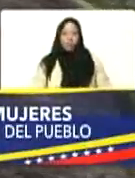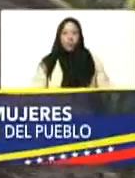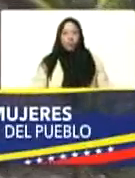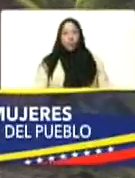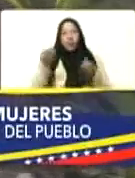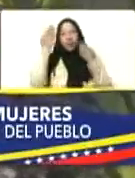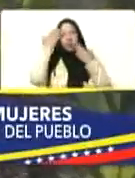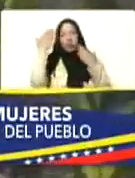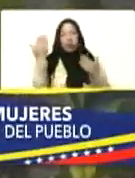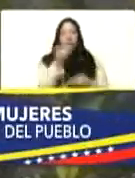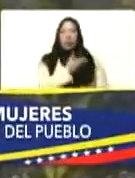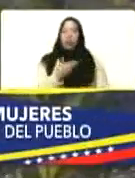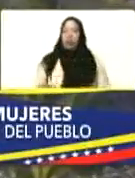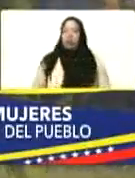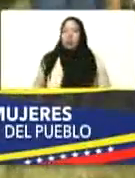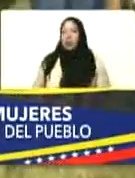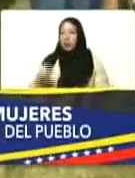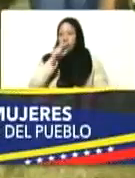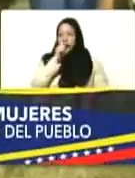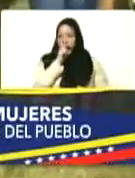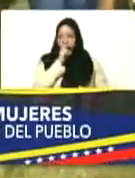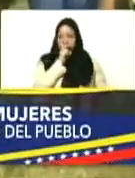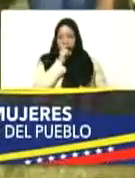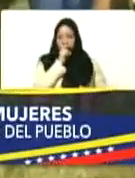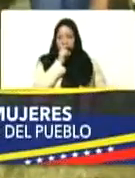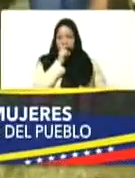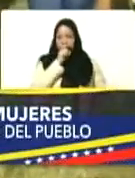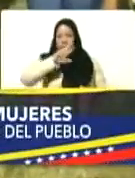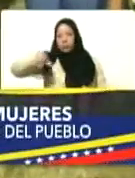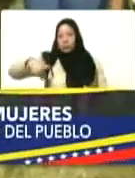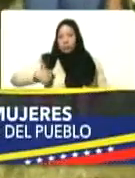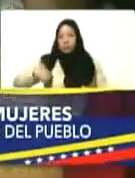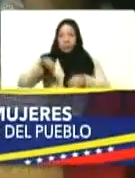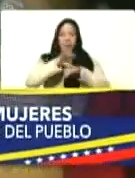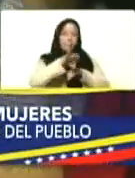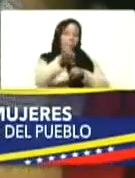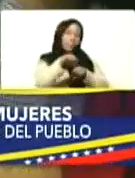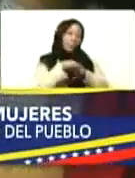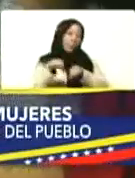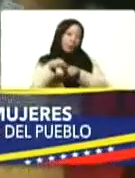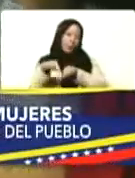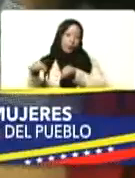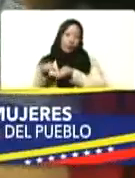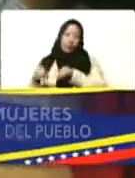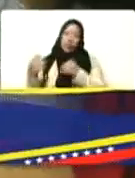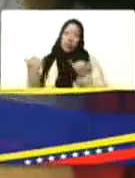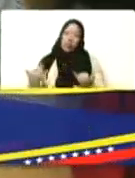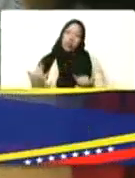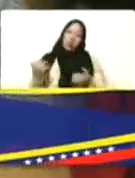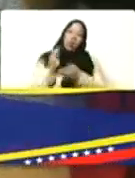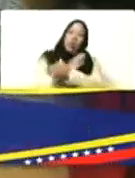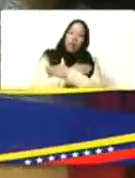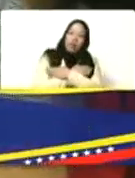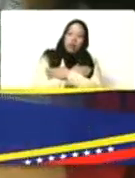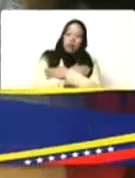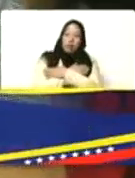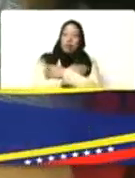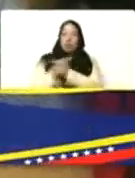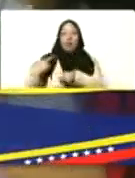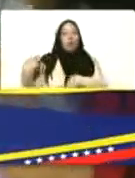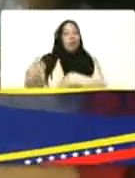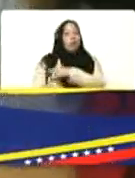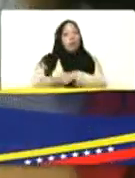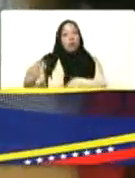Saludos, presidente. De aquí, desde nuestro municipio San Joaquín, le enviamos, bueno, un abrazo